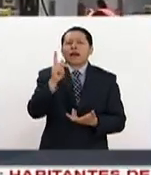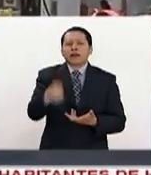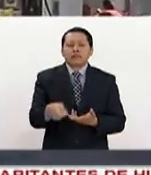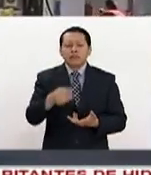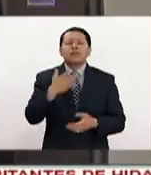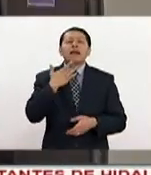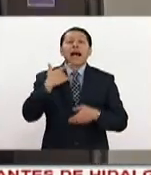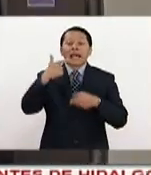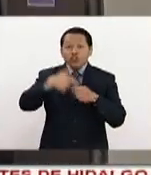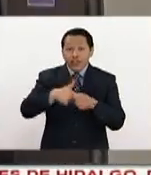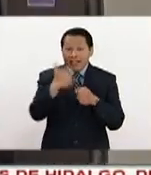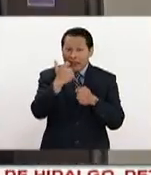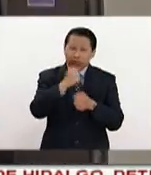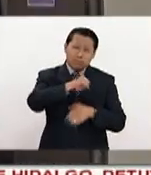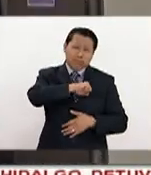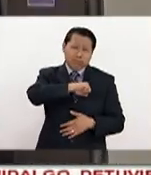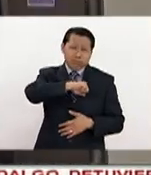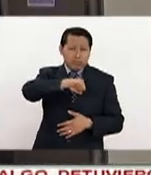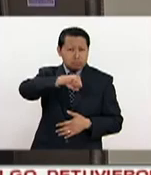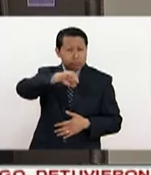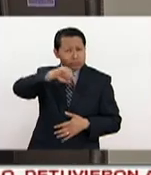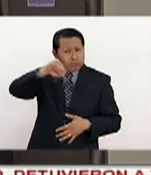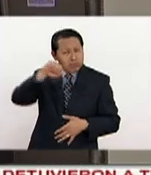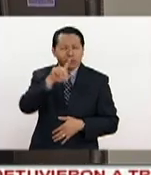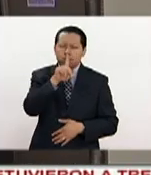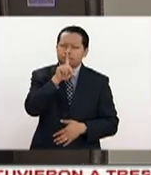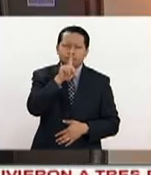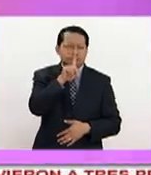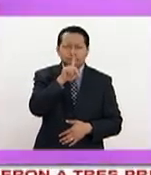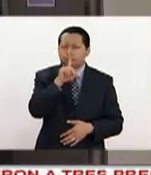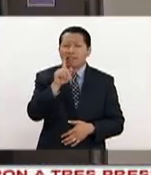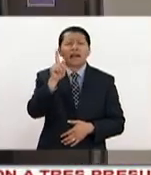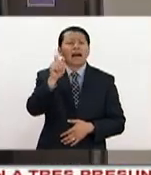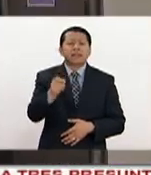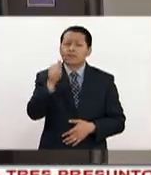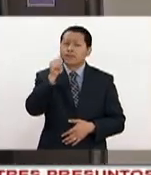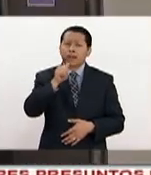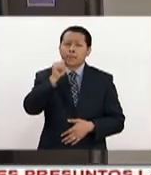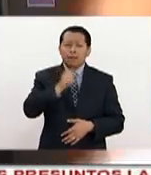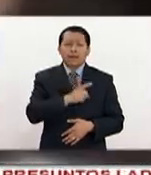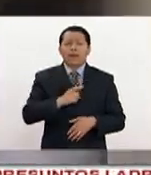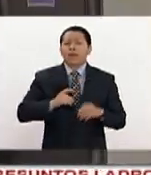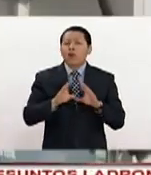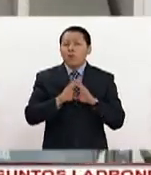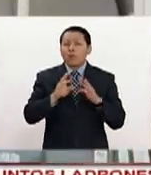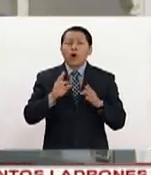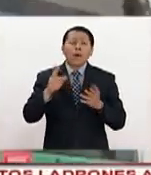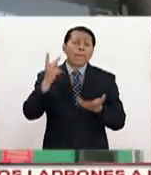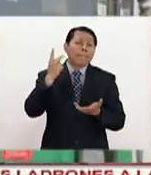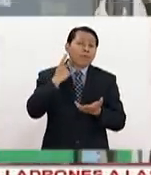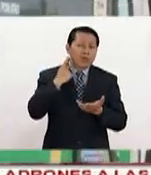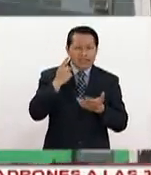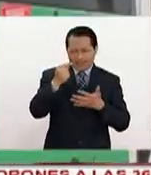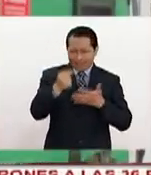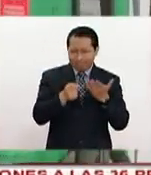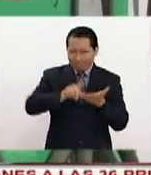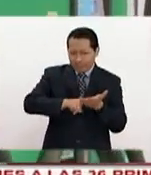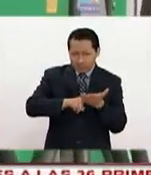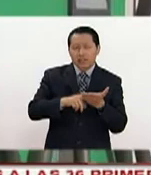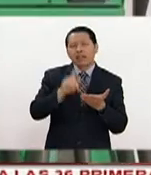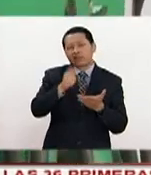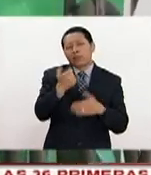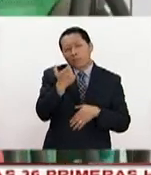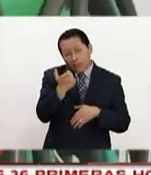los precios de las gasolinas para este inicio de año. Dijo que se van a pegar en todo momento a su política de precios graduales que, de acuerdo